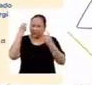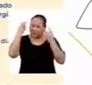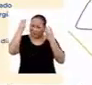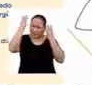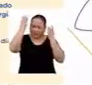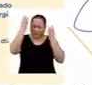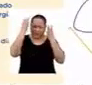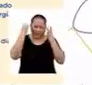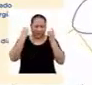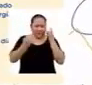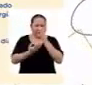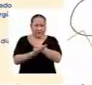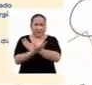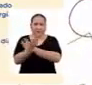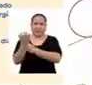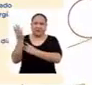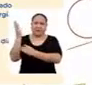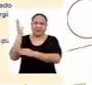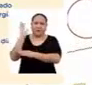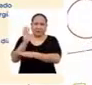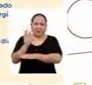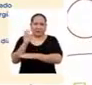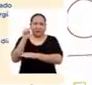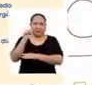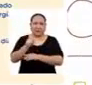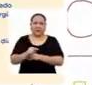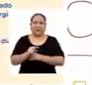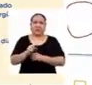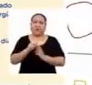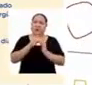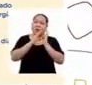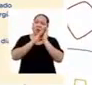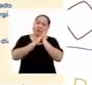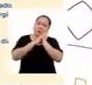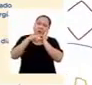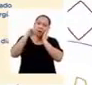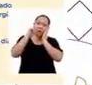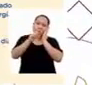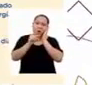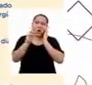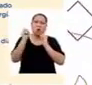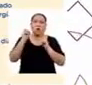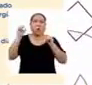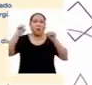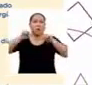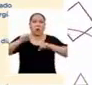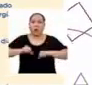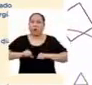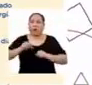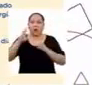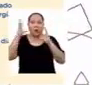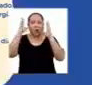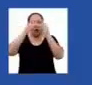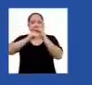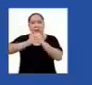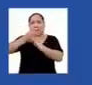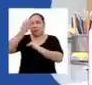el día, por haber dormido poco o mal la noche anterior.